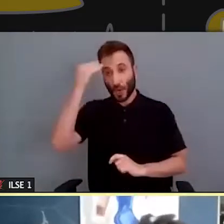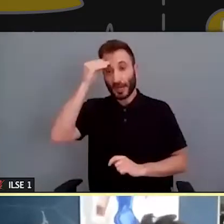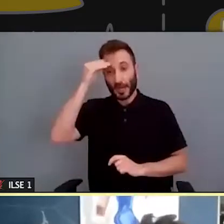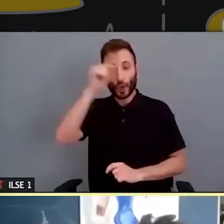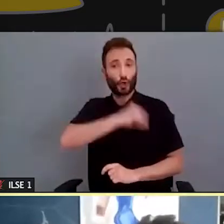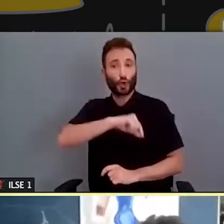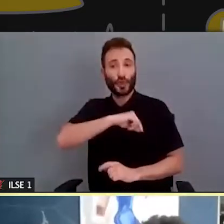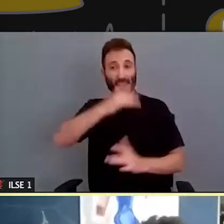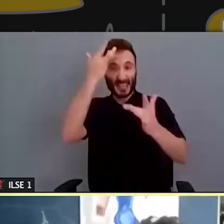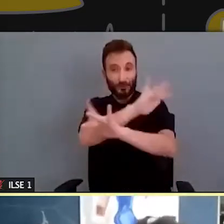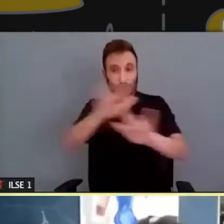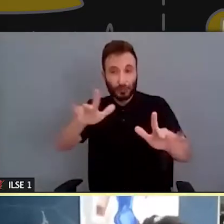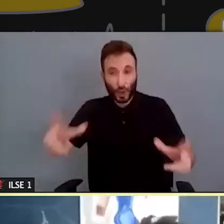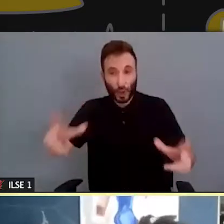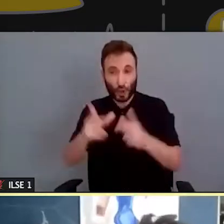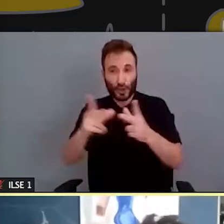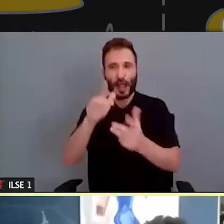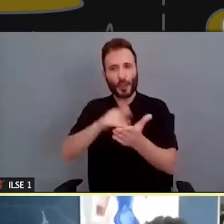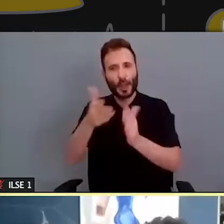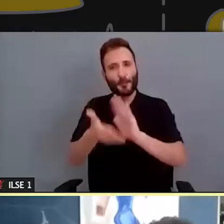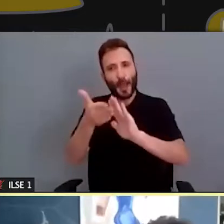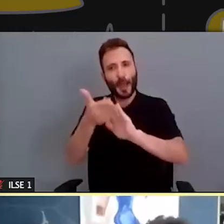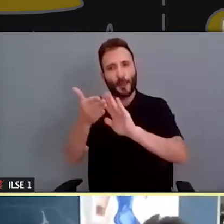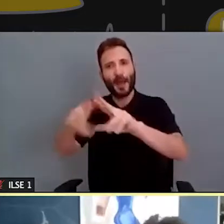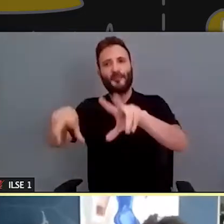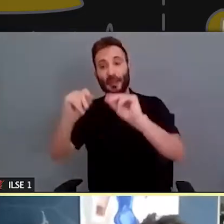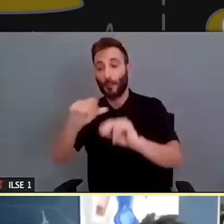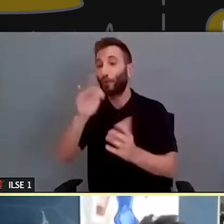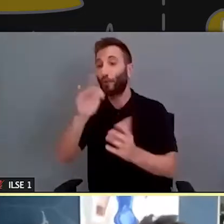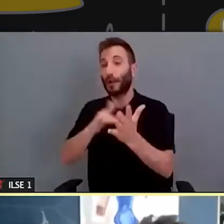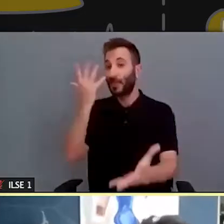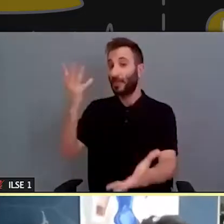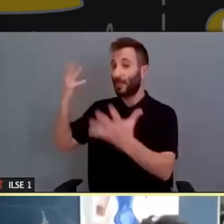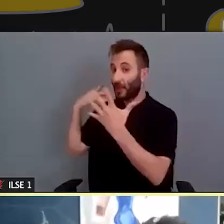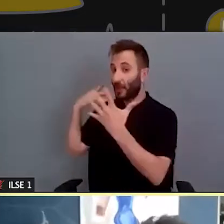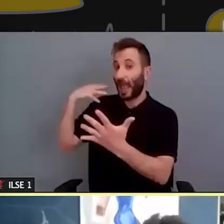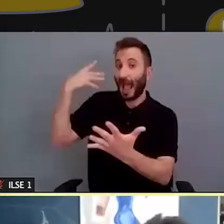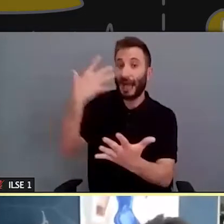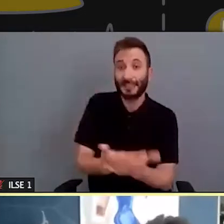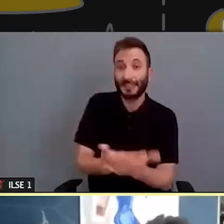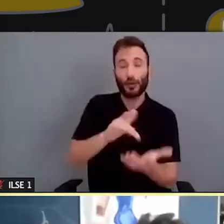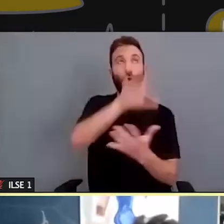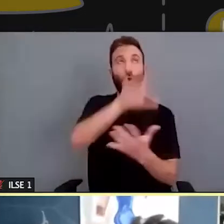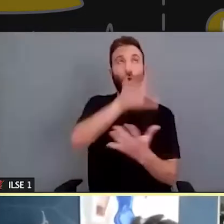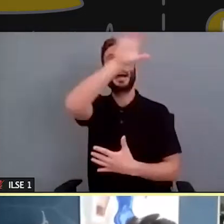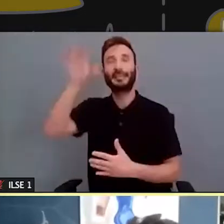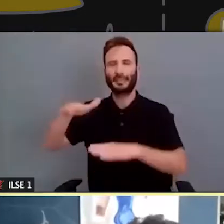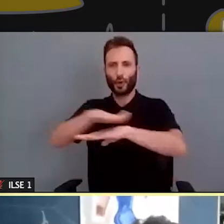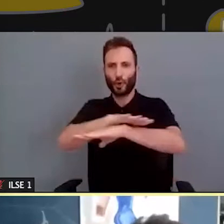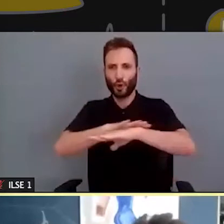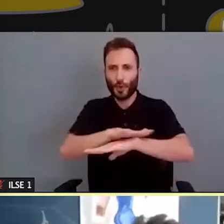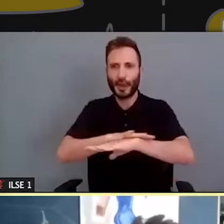económica está dominando porque en la meta estamos viendo en los últimos 10 años la cantidad de los países, de los gobiernos, de los ministerios